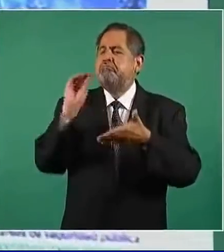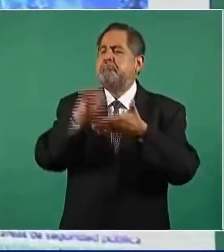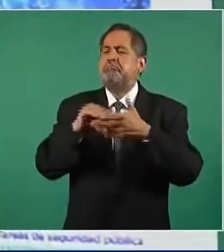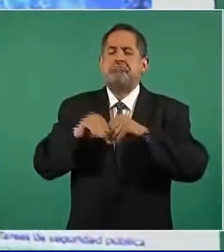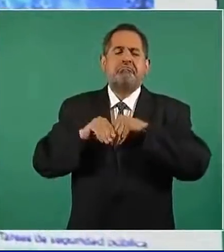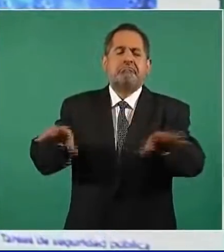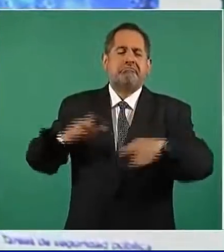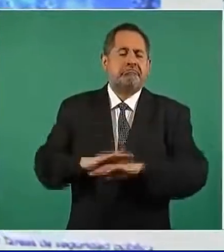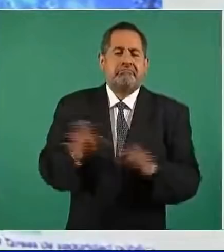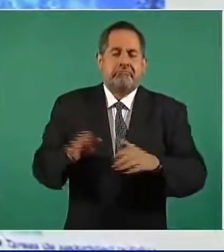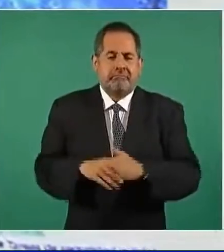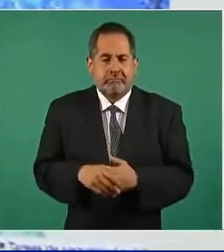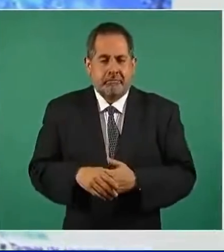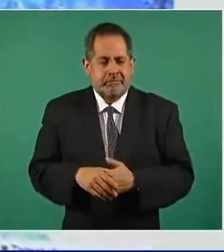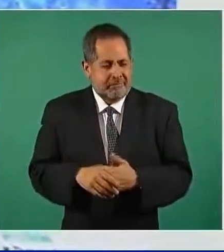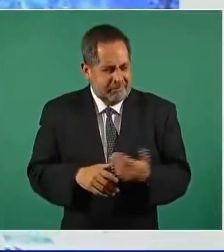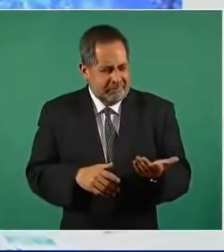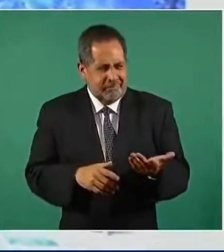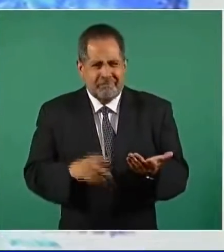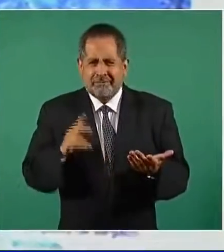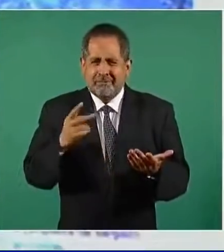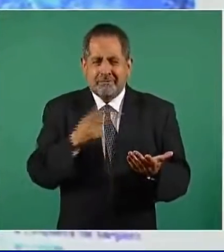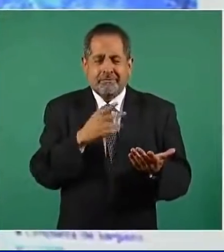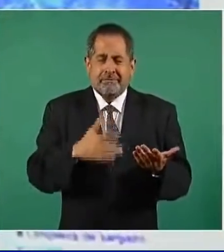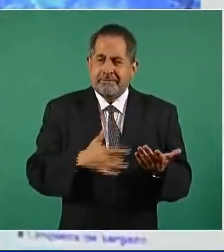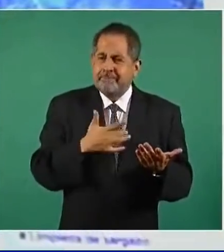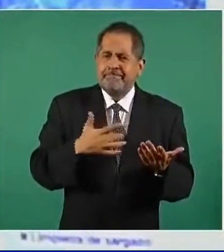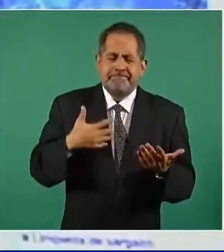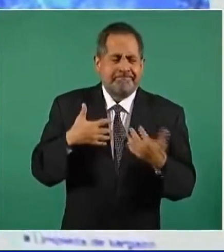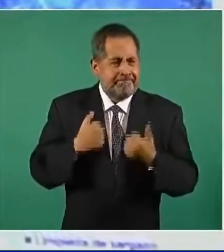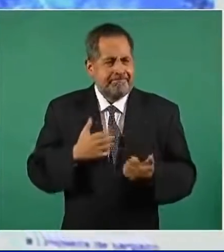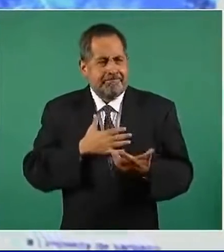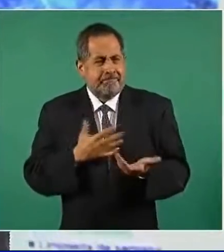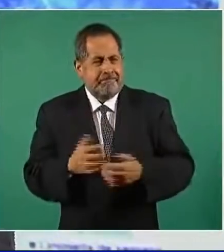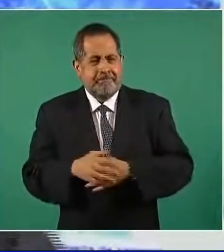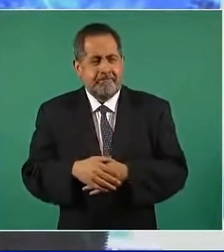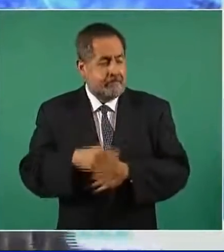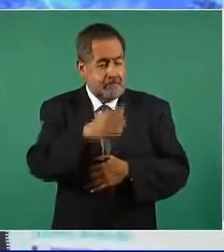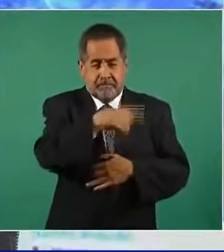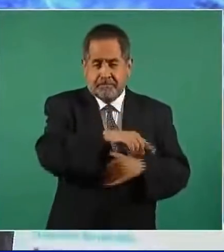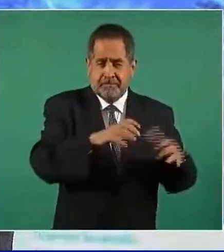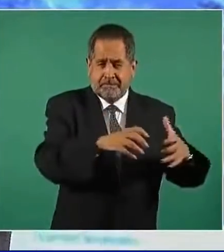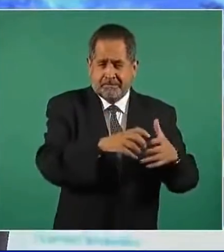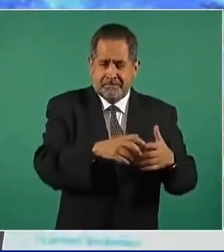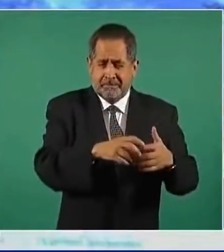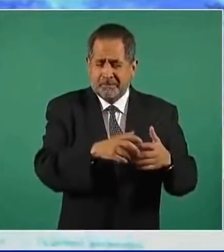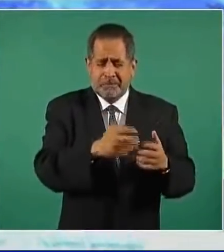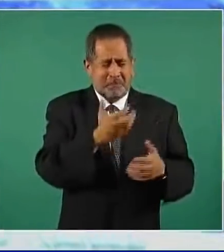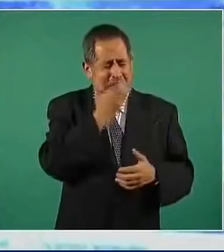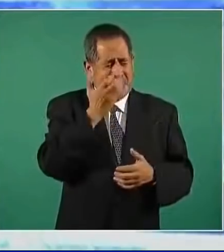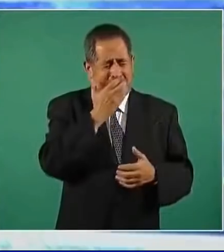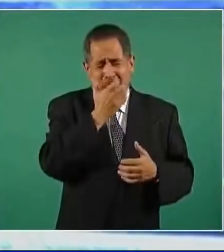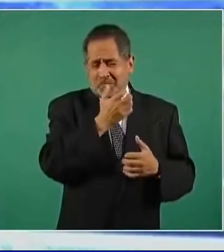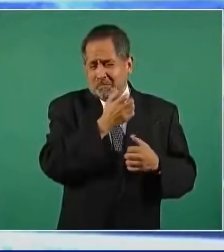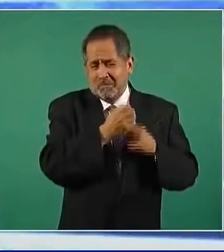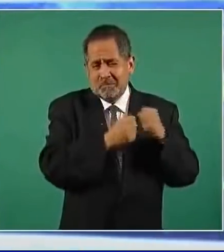tiene que ver más con los sentimientos con las pasiones entonces como son muy conservadores